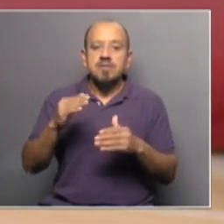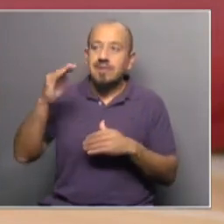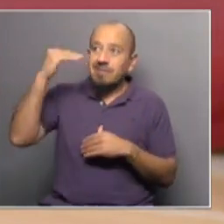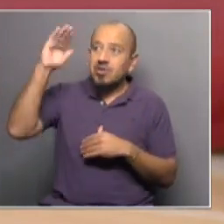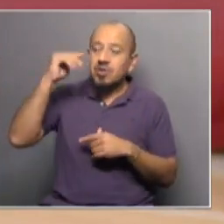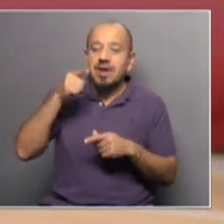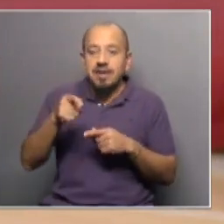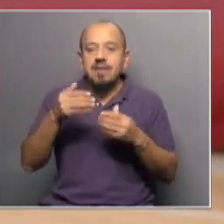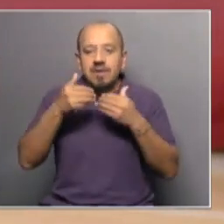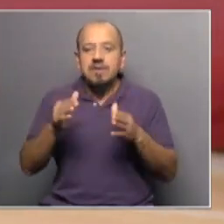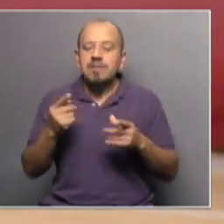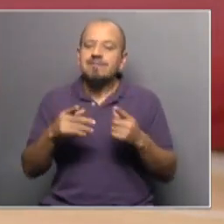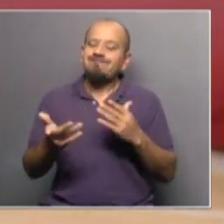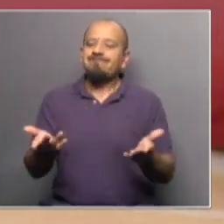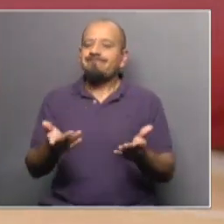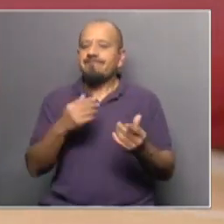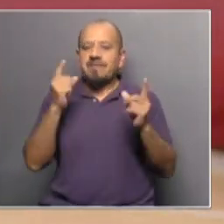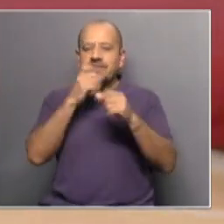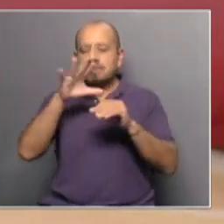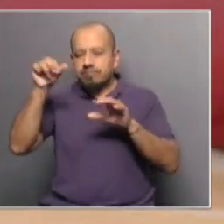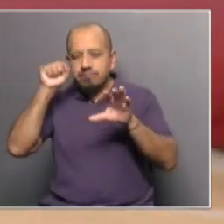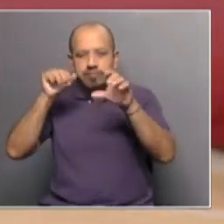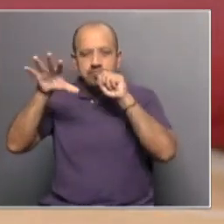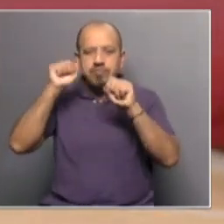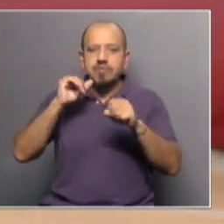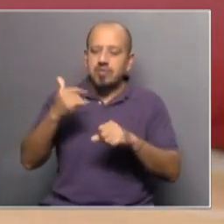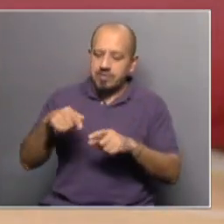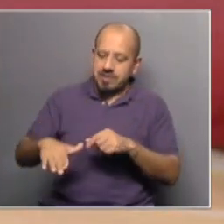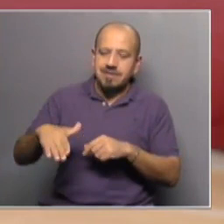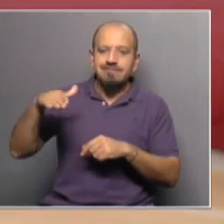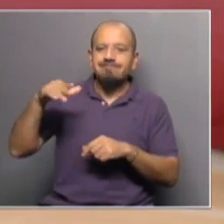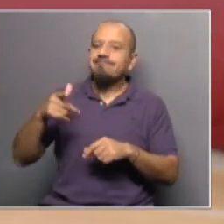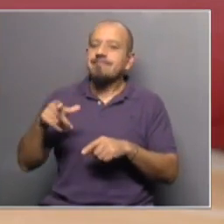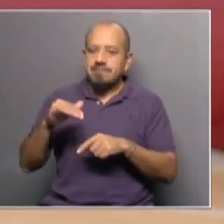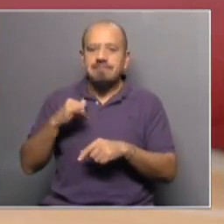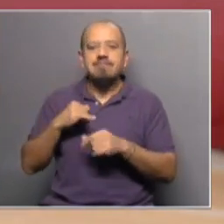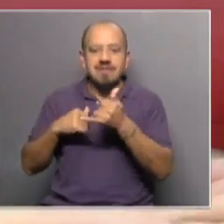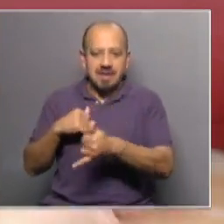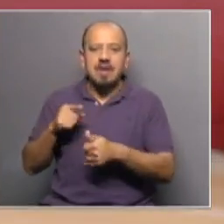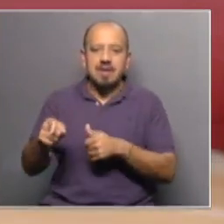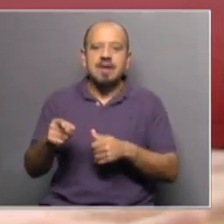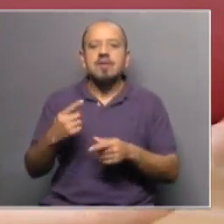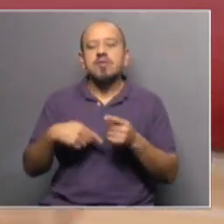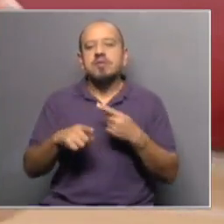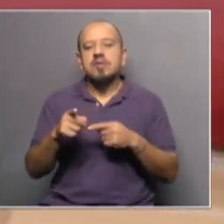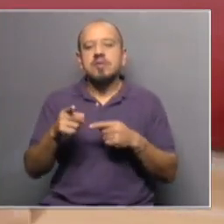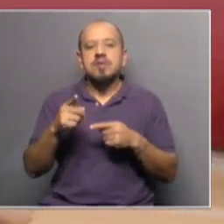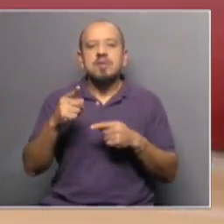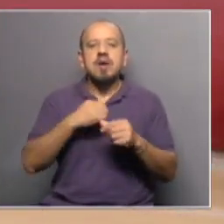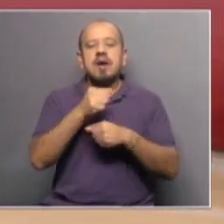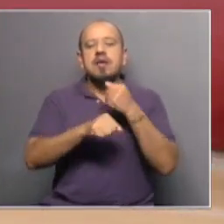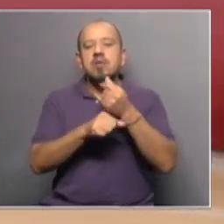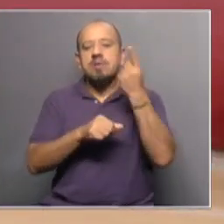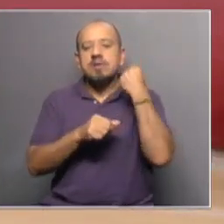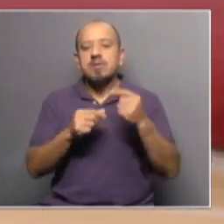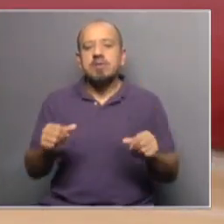de un momento para el otro incorporar ciertas cosas que otros ya los traen. Y después ahora sí, el año pasado,